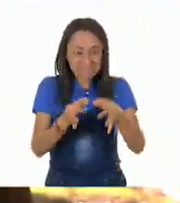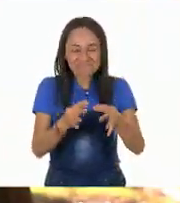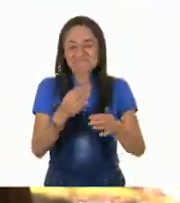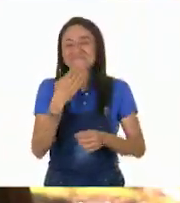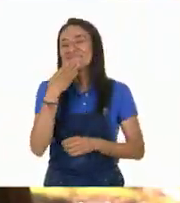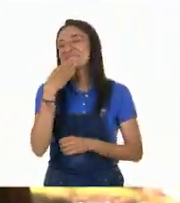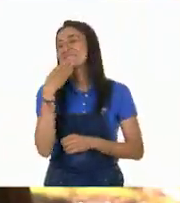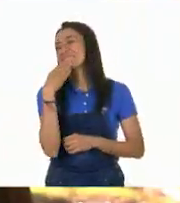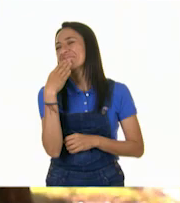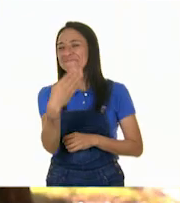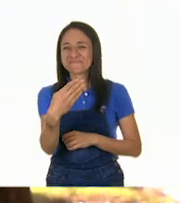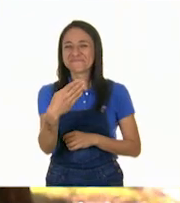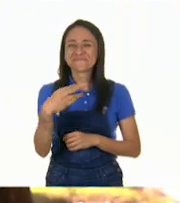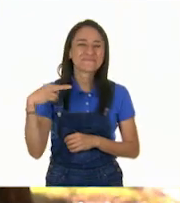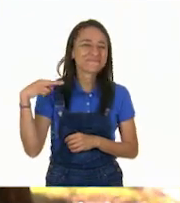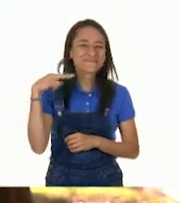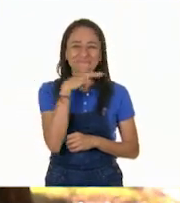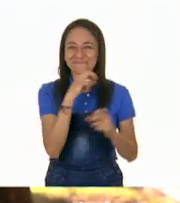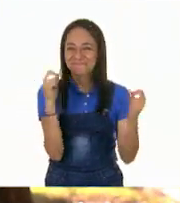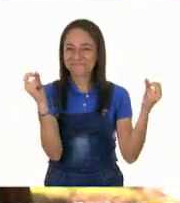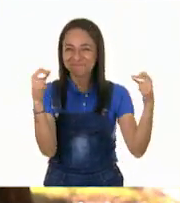nos vemos pronto